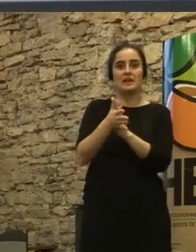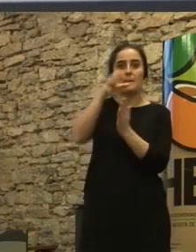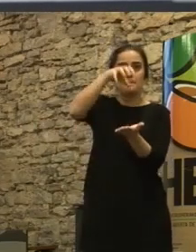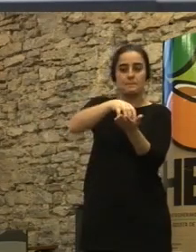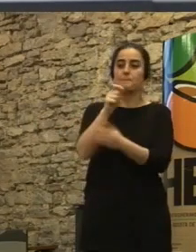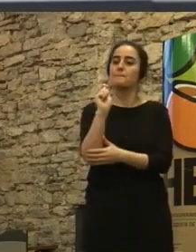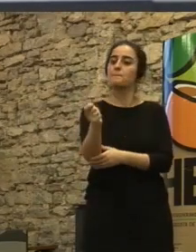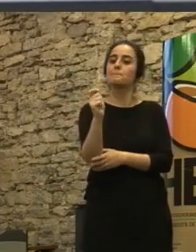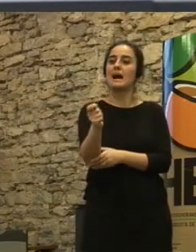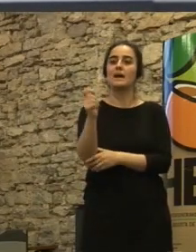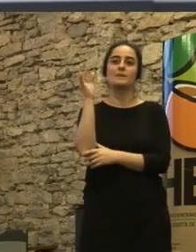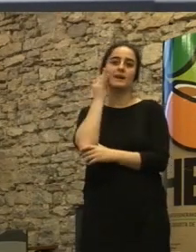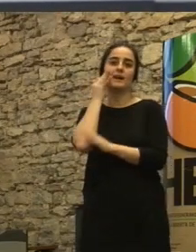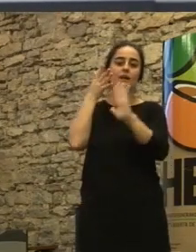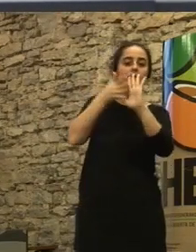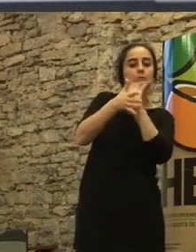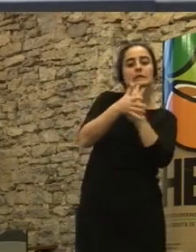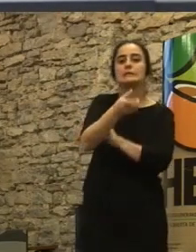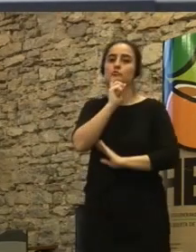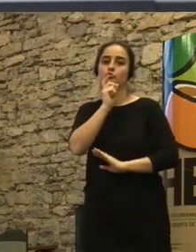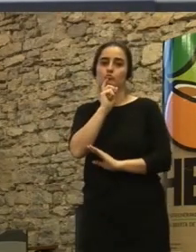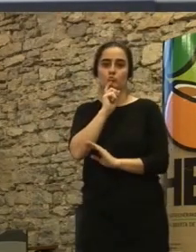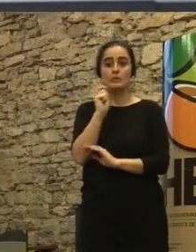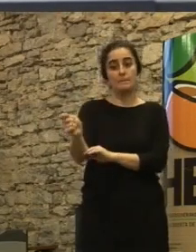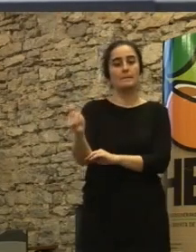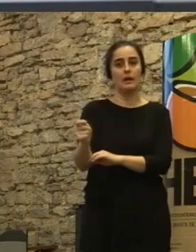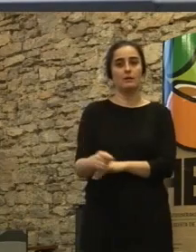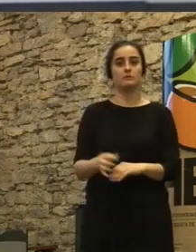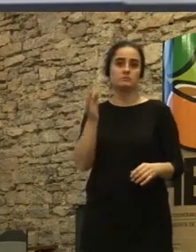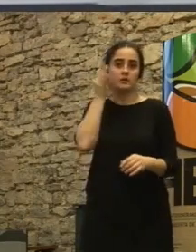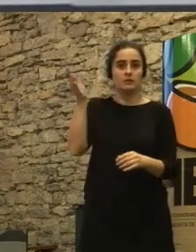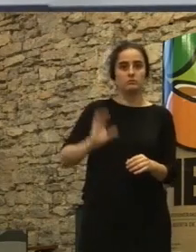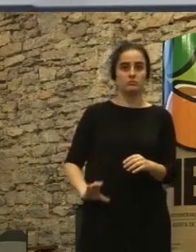para que ella se lo enseñe, se lo explique. Otro ejemplo, ¿vale? Aparte que es